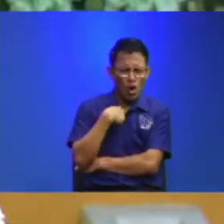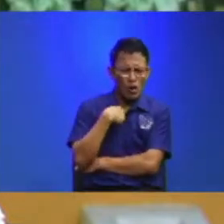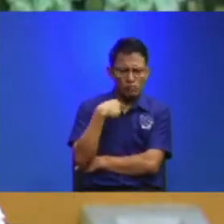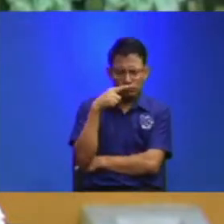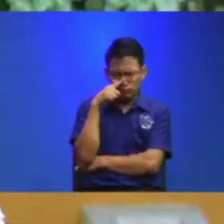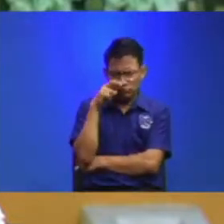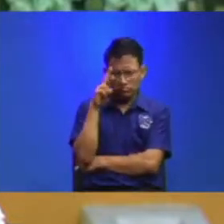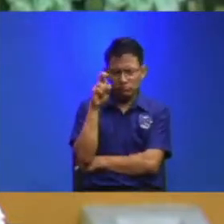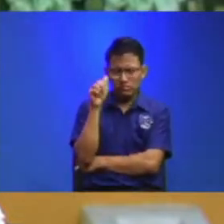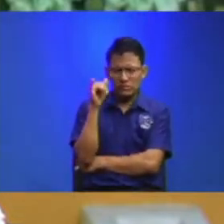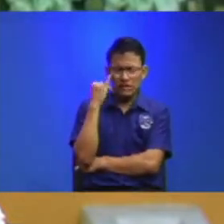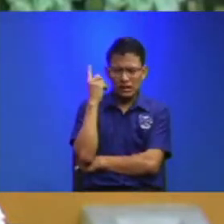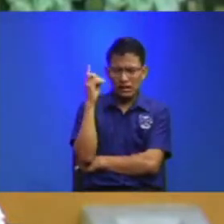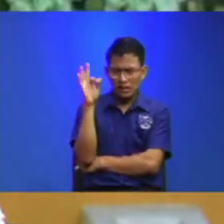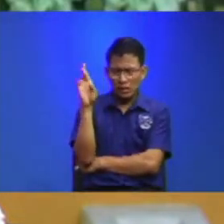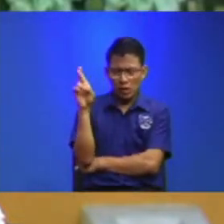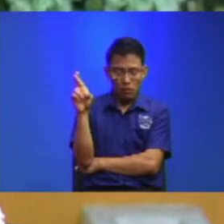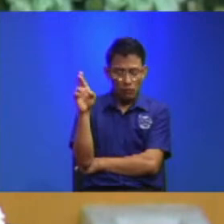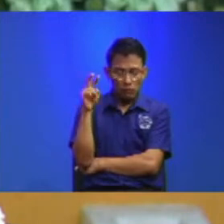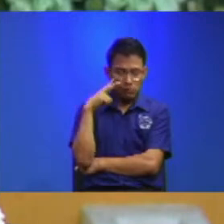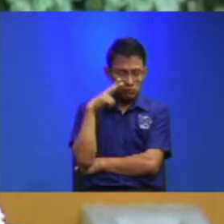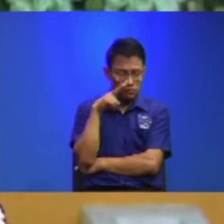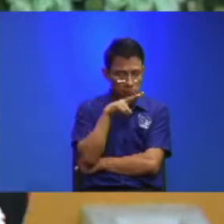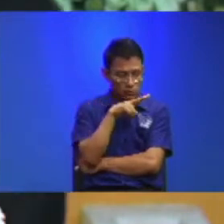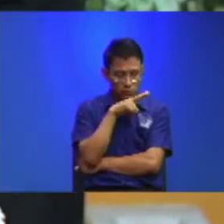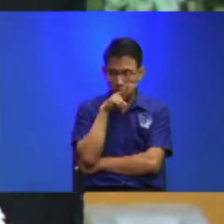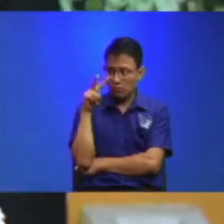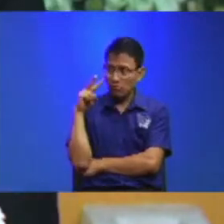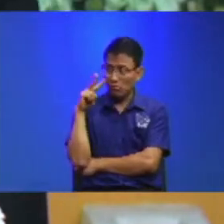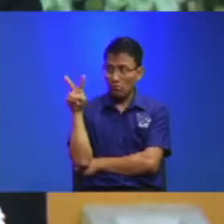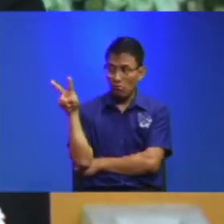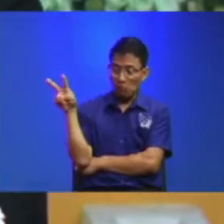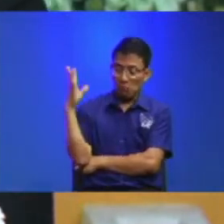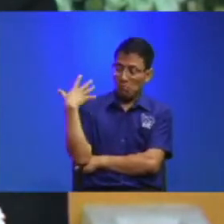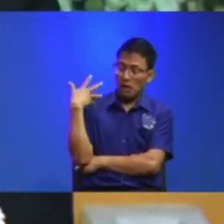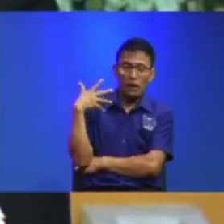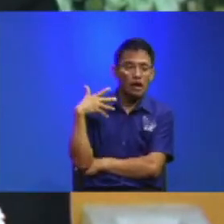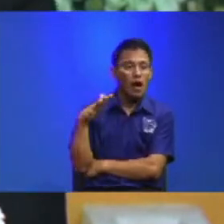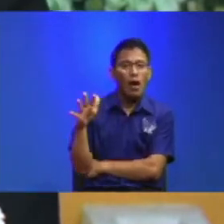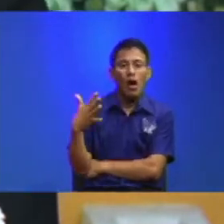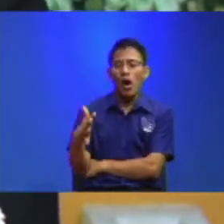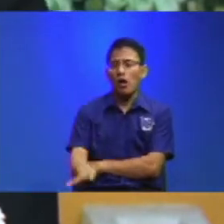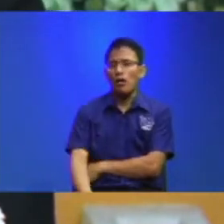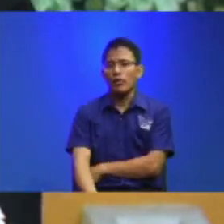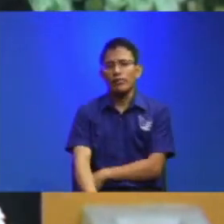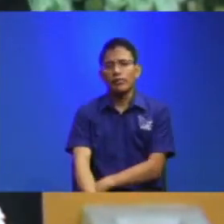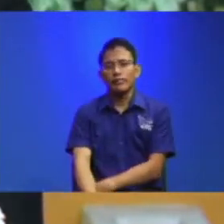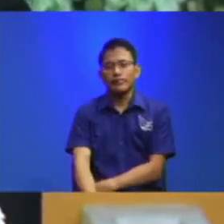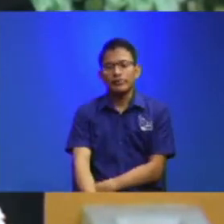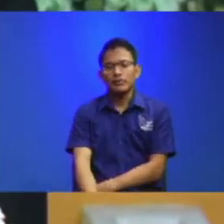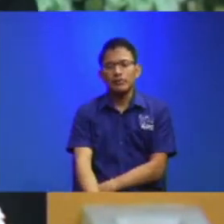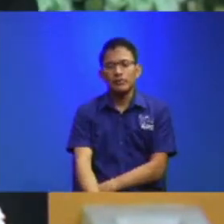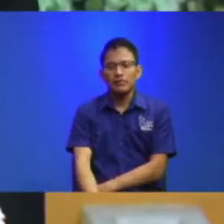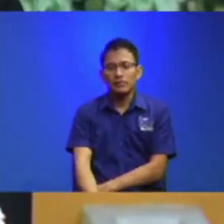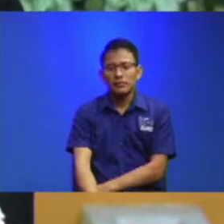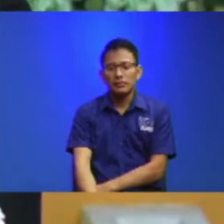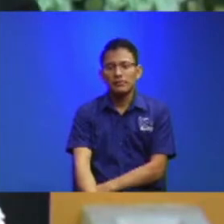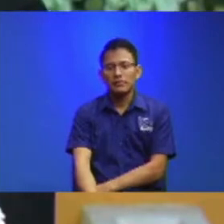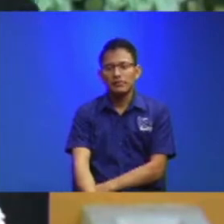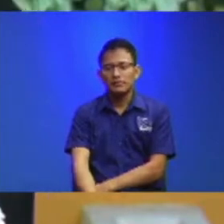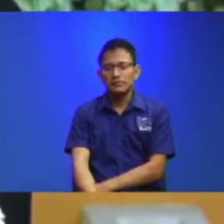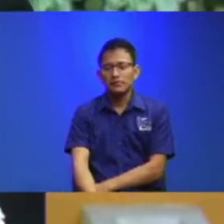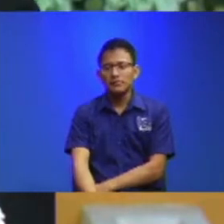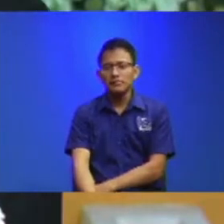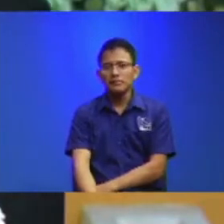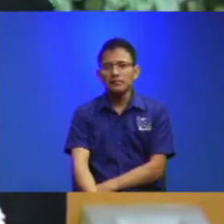ver a las personas que puede haber traicionado. Uno generalmente traiciona a los más cercanos. Uno a un enemigo no lo traiciona,